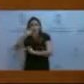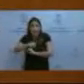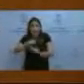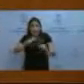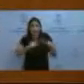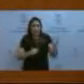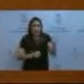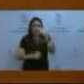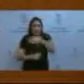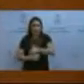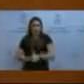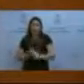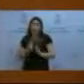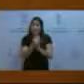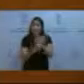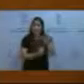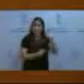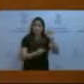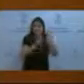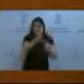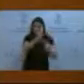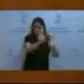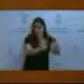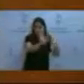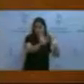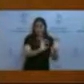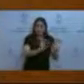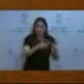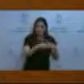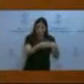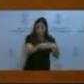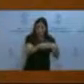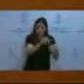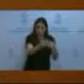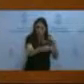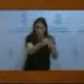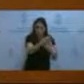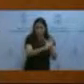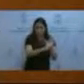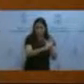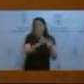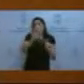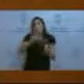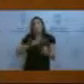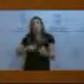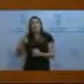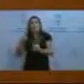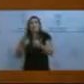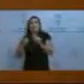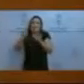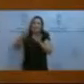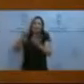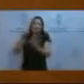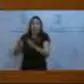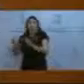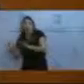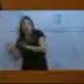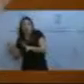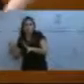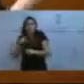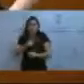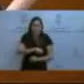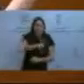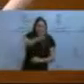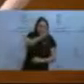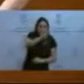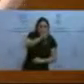Y entonces, desde el dato del 2%, en estos colectivos, utilizando estos criterios, hay comunidades autónomas donde se está sobre el 7 y sobre el 8. Después, las agencias